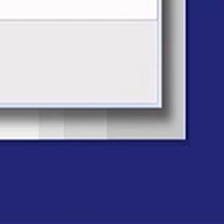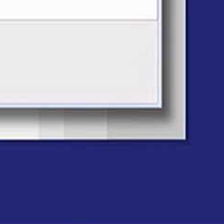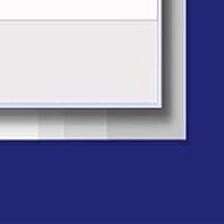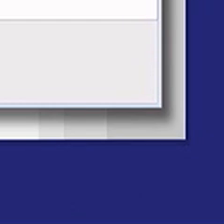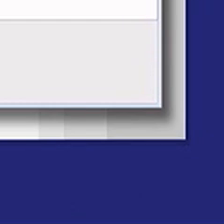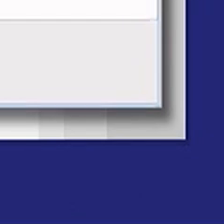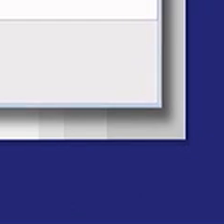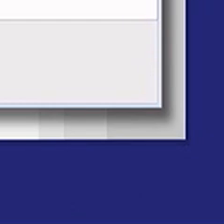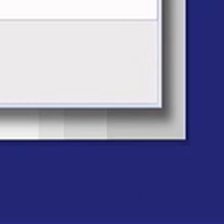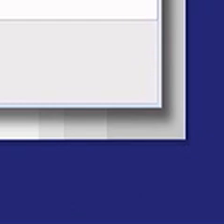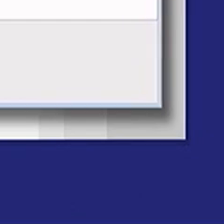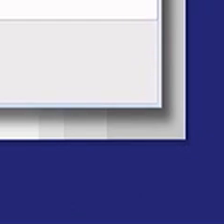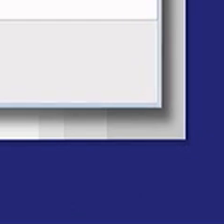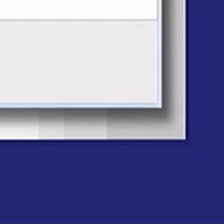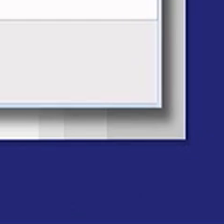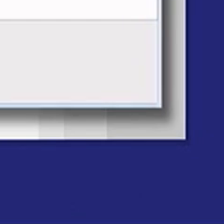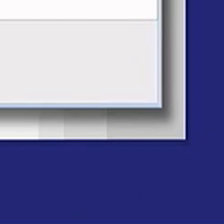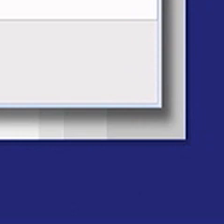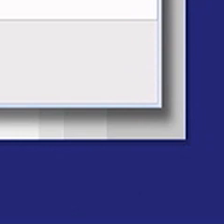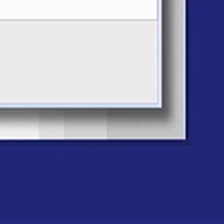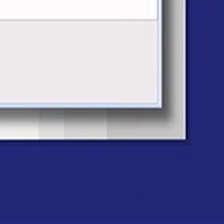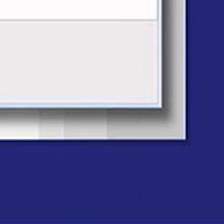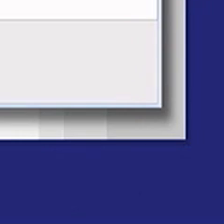Esto lo va a preguntar para todas las imágenes.